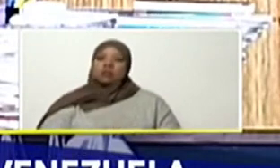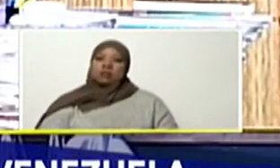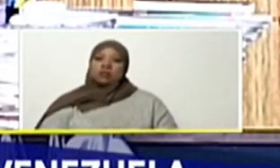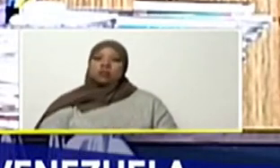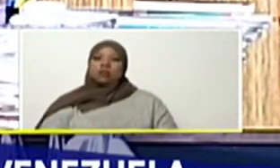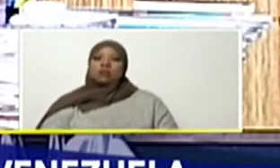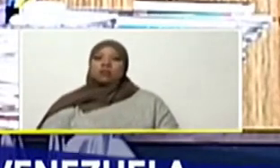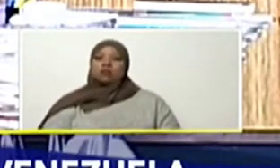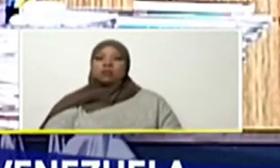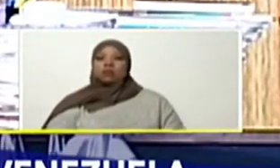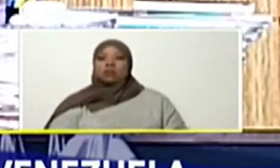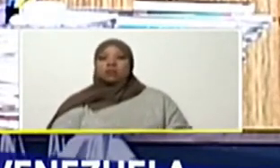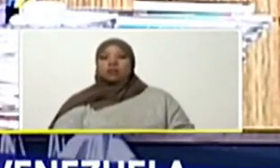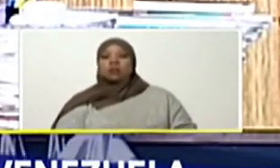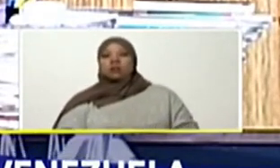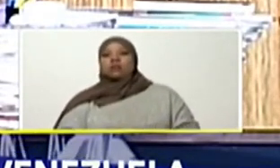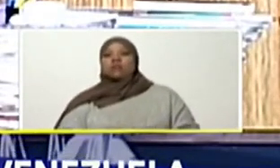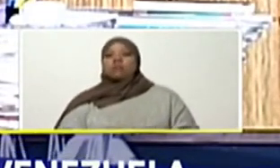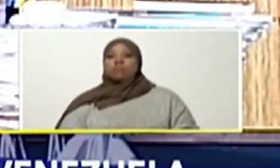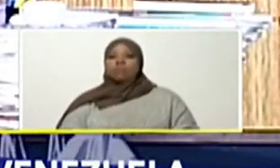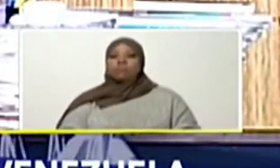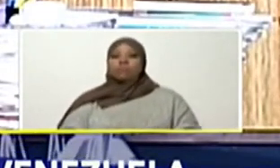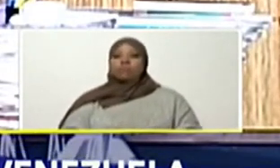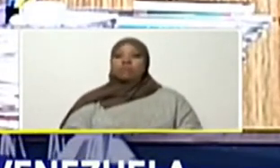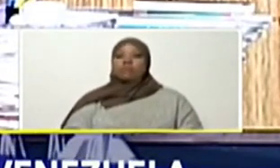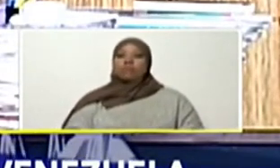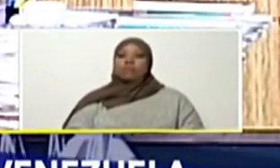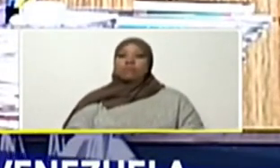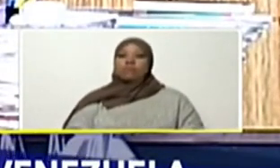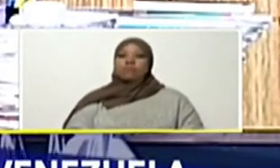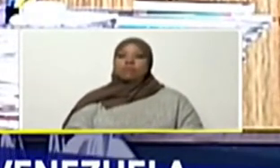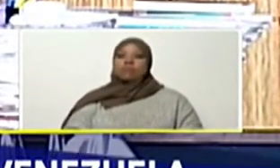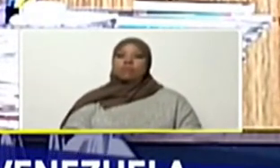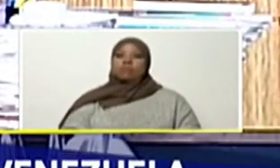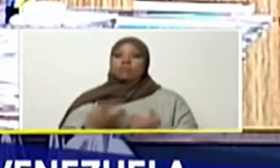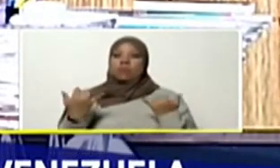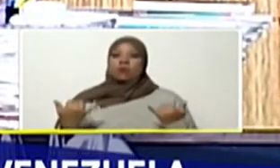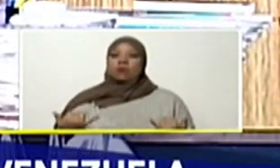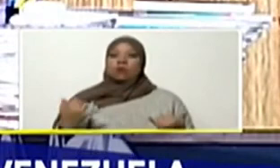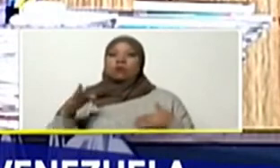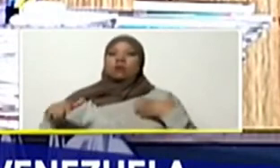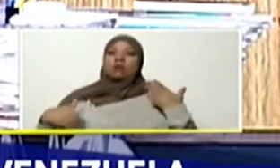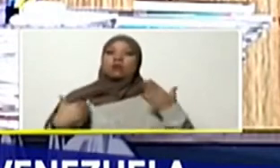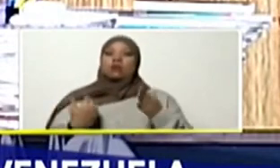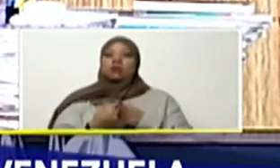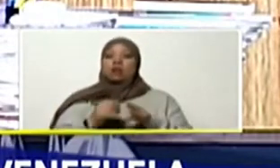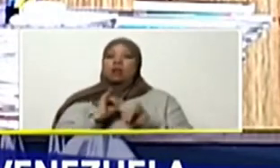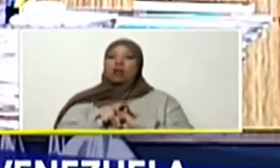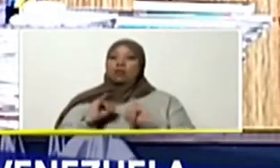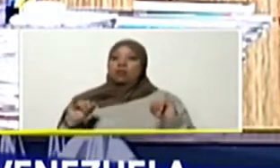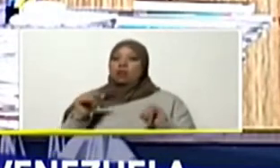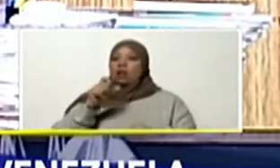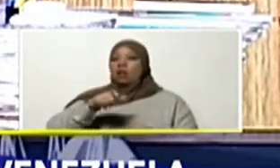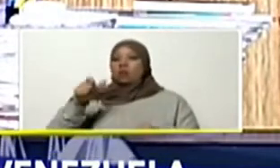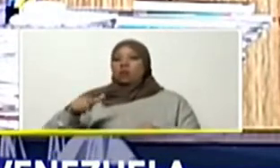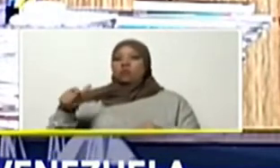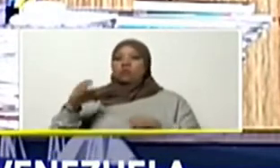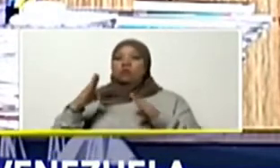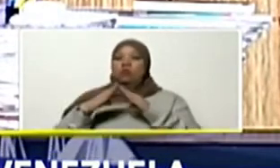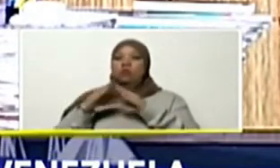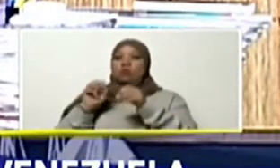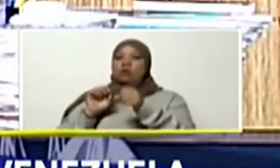Desde la Feria Internacional del Libro del año 2021, estábamos saliendo de la pandemia,